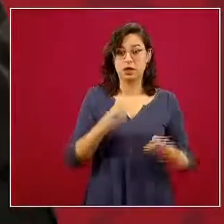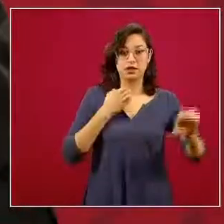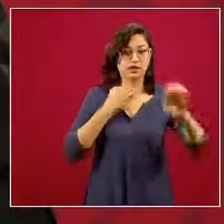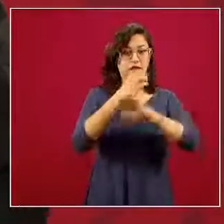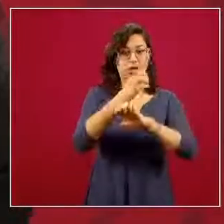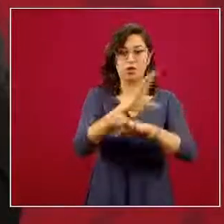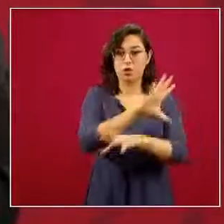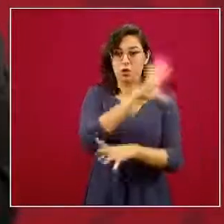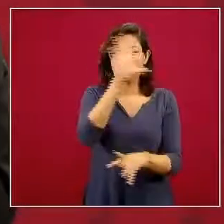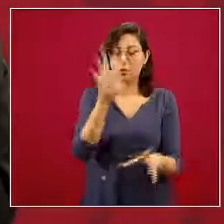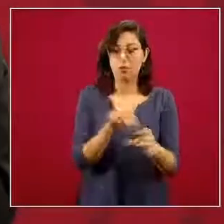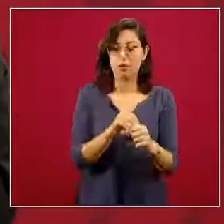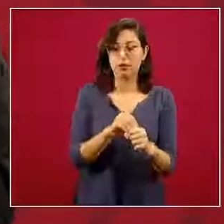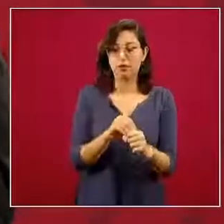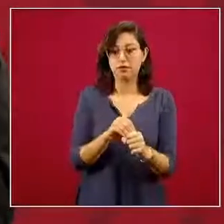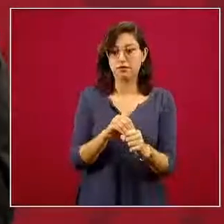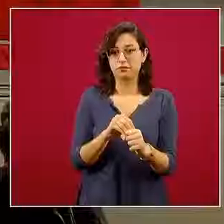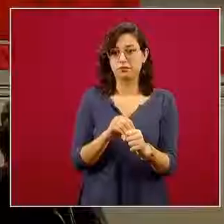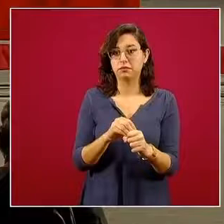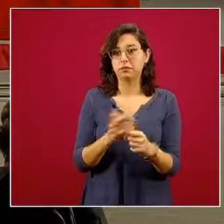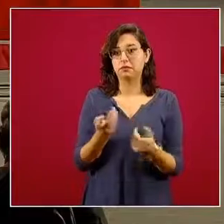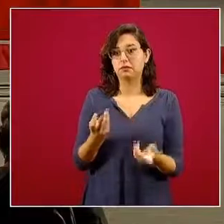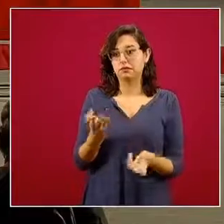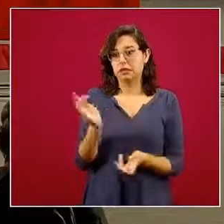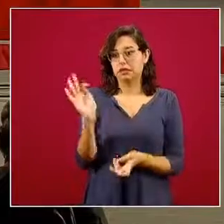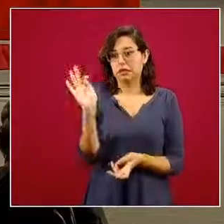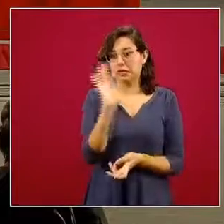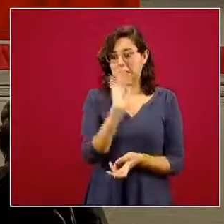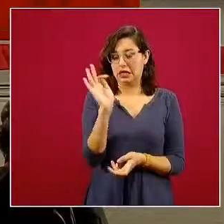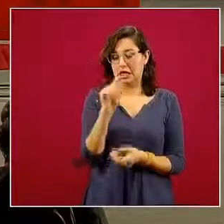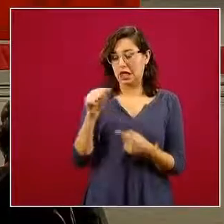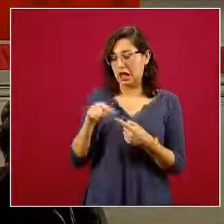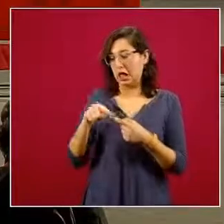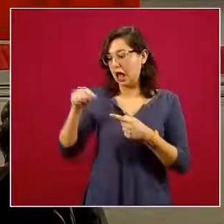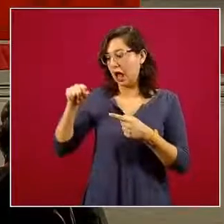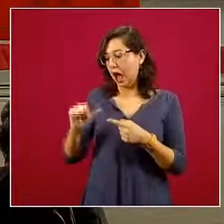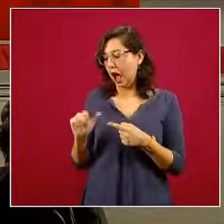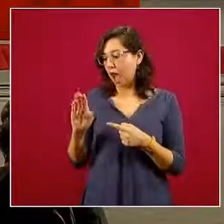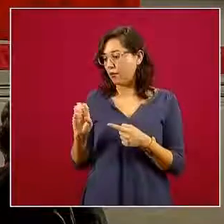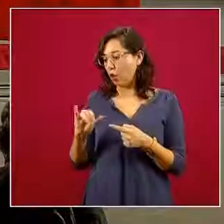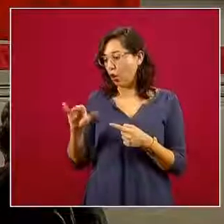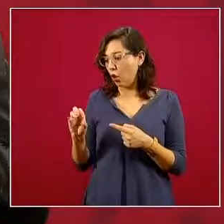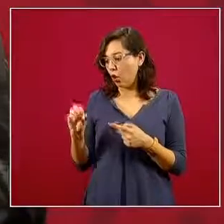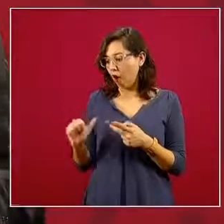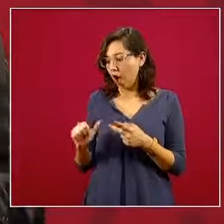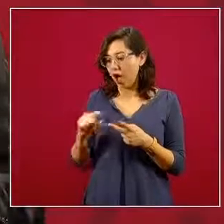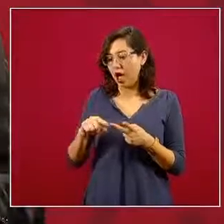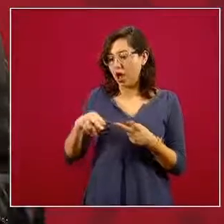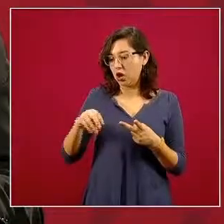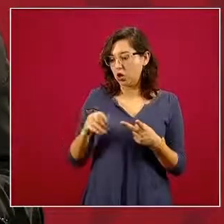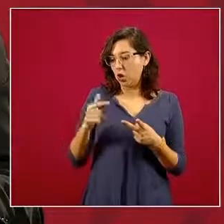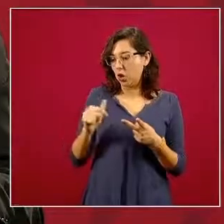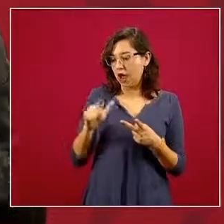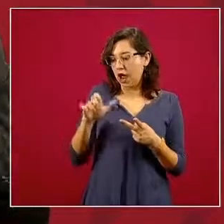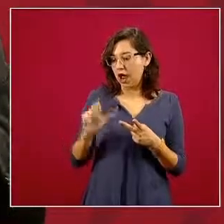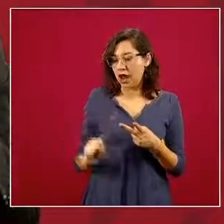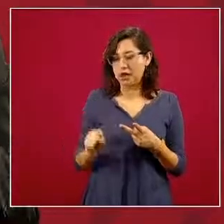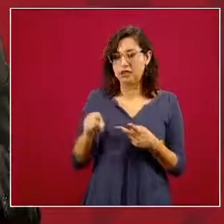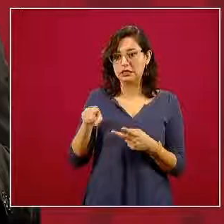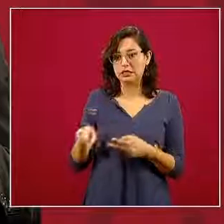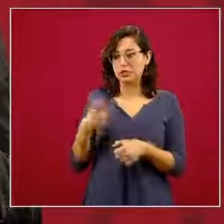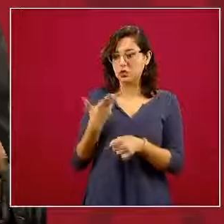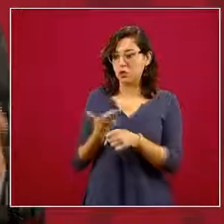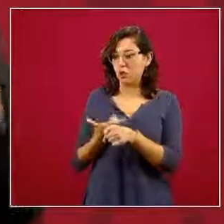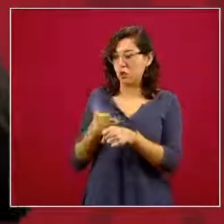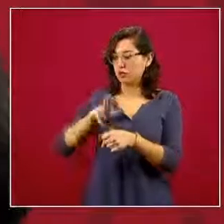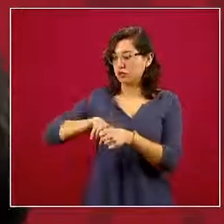estado. Entonces, mientras a lo mejor en Navojoa, en Nogales o en San Luis puede haber ya disminuido la ocupación, no